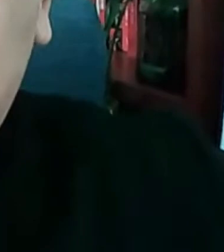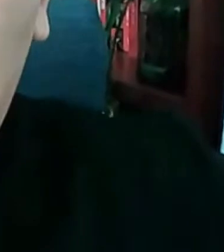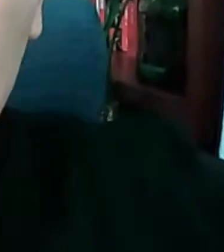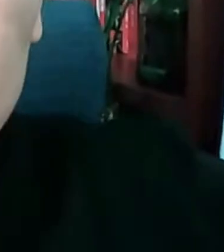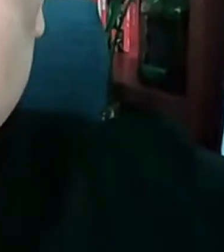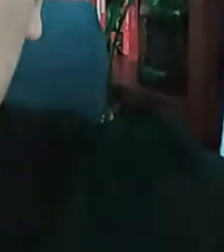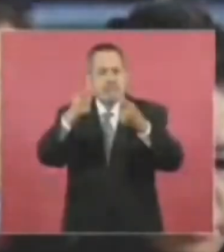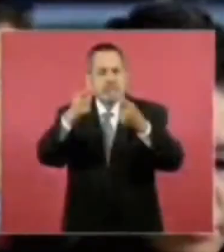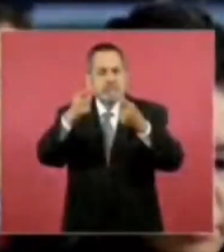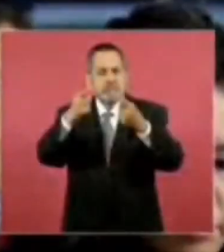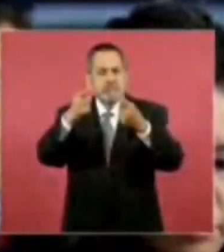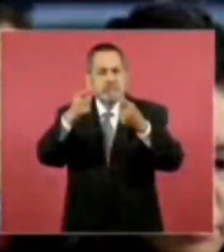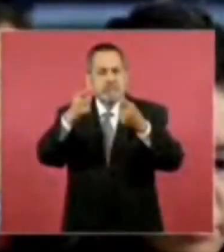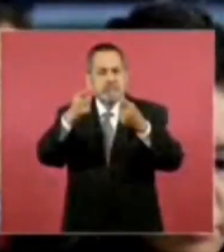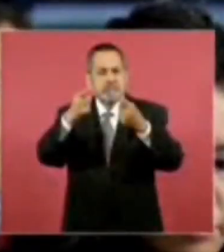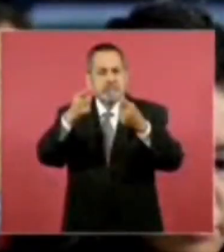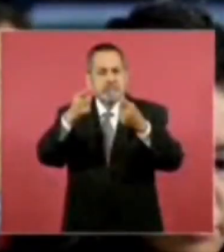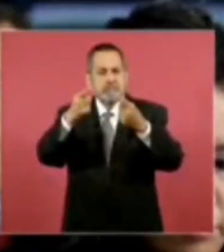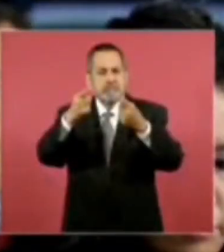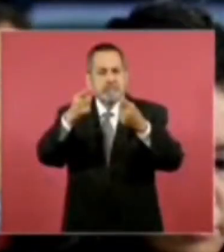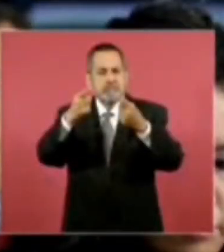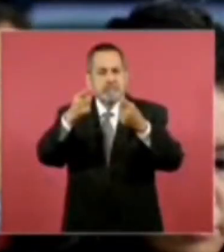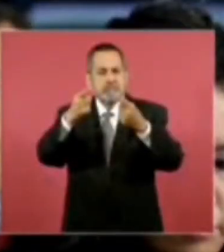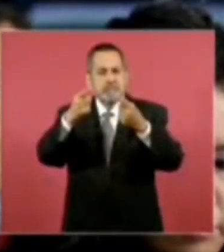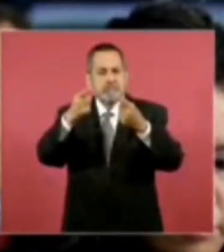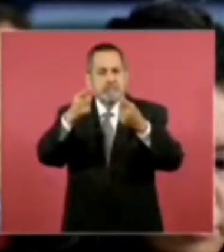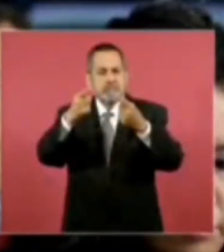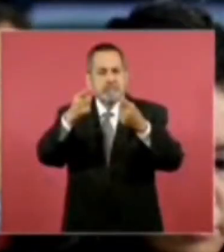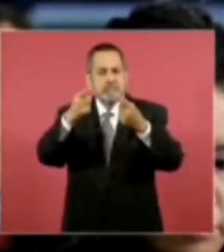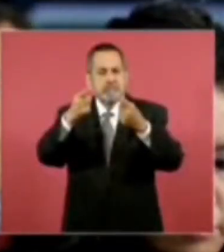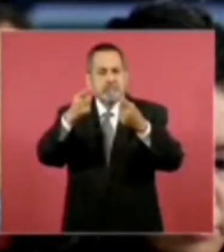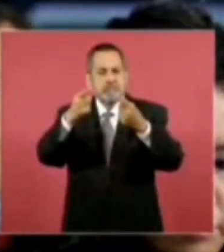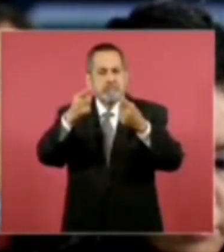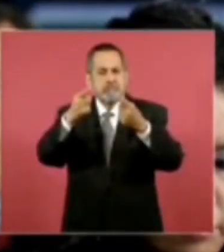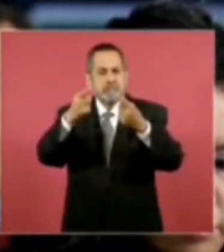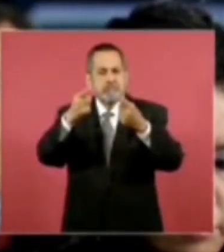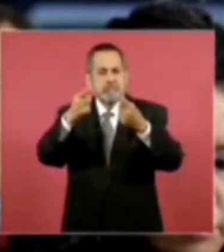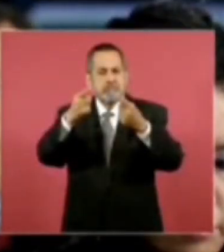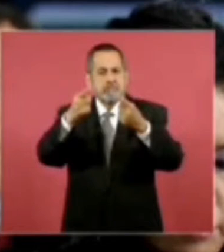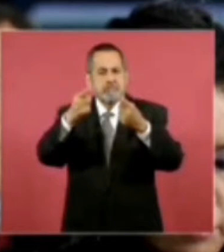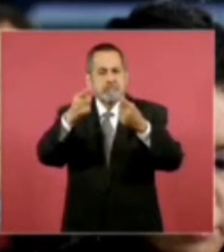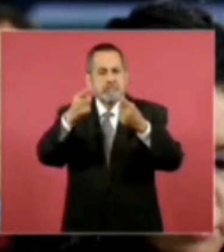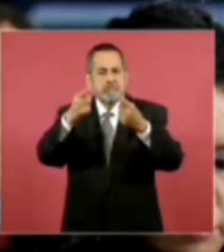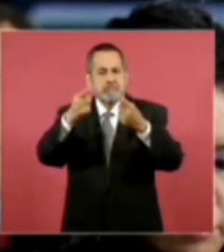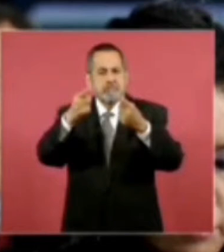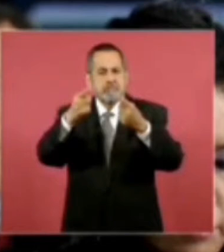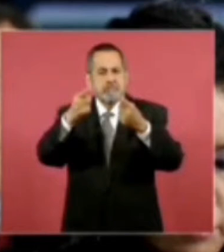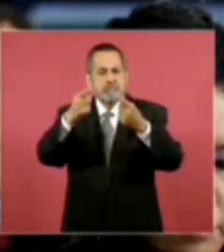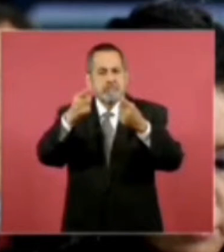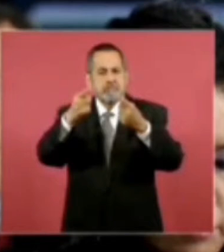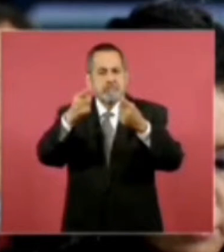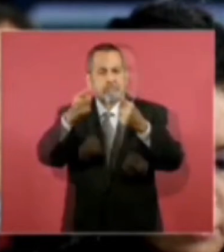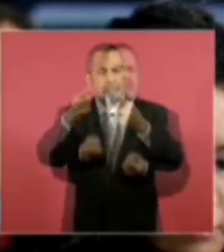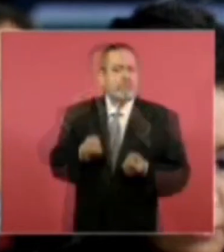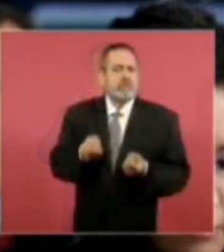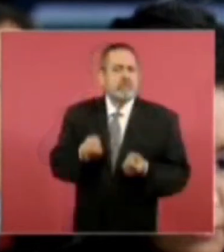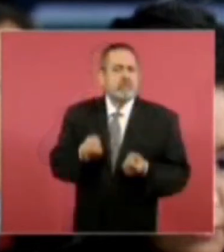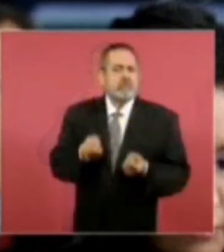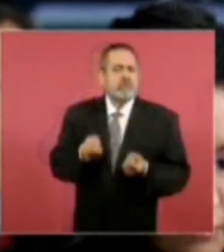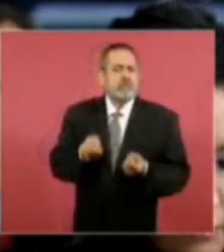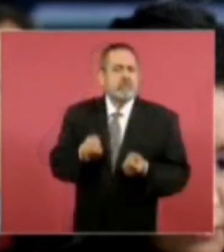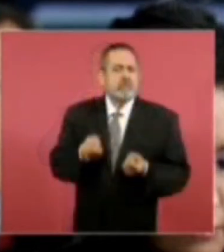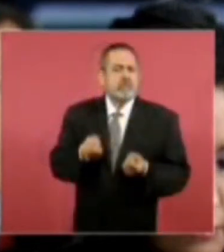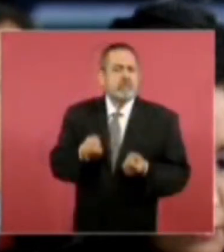del lado de los sicarios de la información que han prostituido nuestra profesión, la han destruido